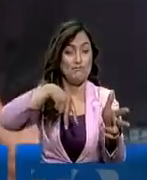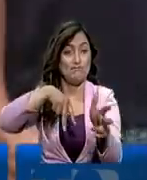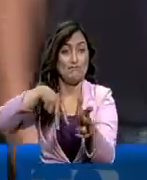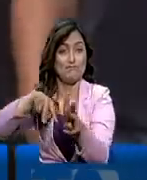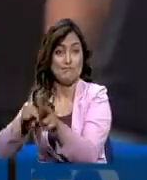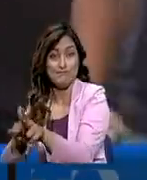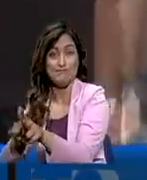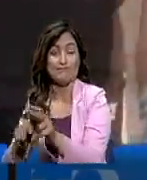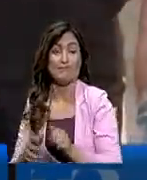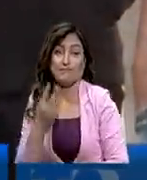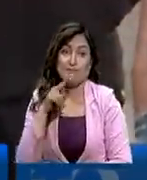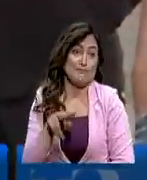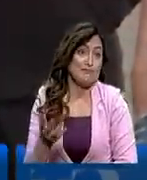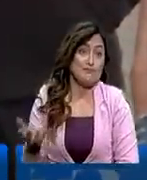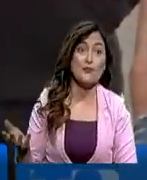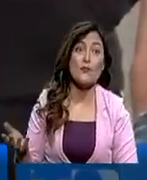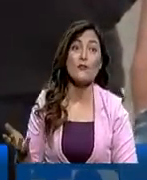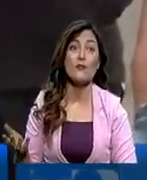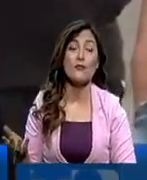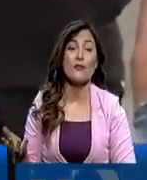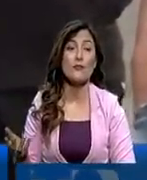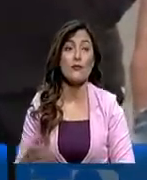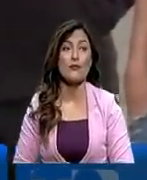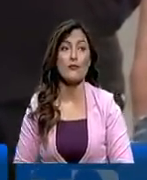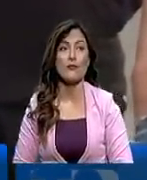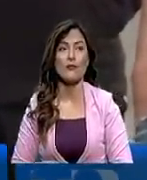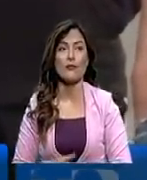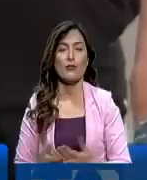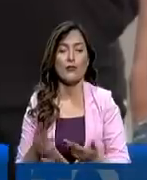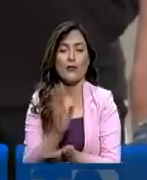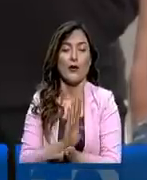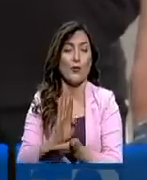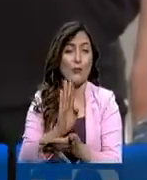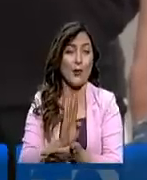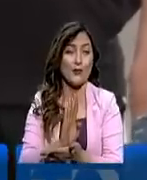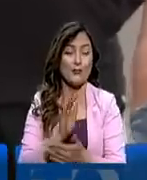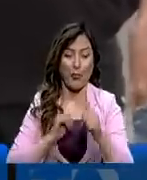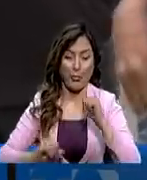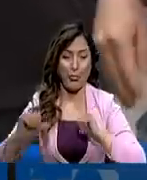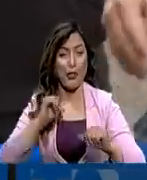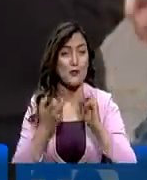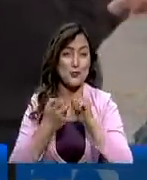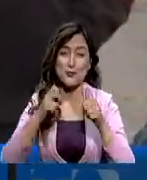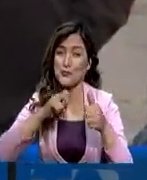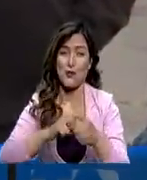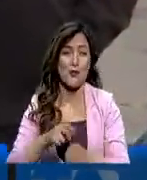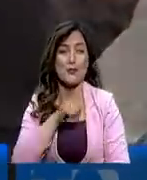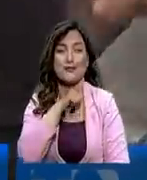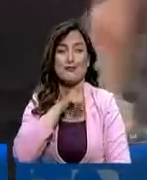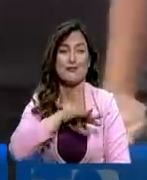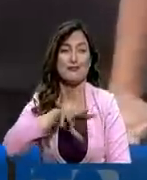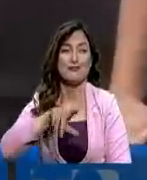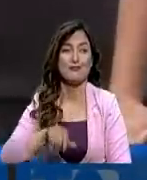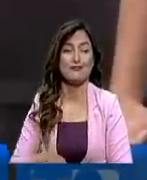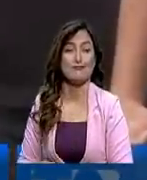cada persona por lo que se ve, ¿no? Digamos que es lo último que faltaba al barrio. Creo que somos un barrio más de los que está sufriendo las consecuencias de la